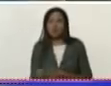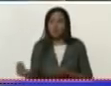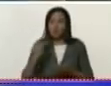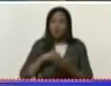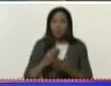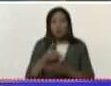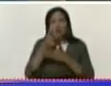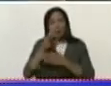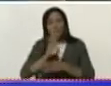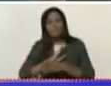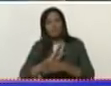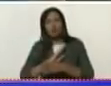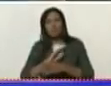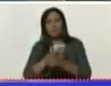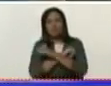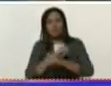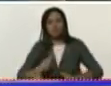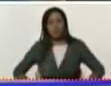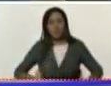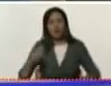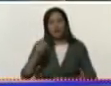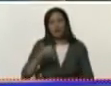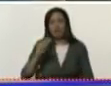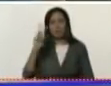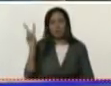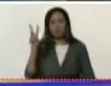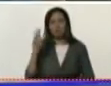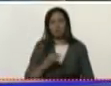las armas de la Fuerza Armada Nacional Bolivariana.